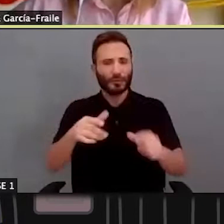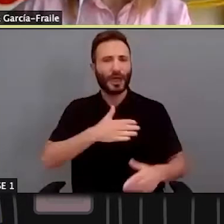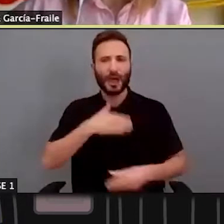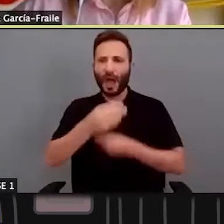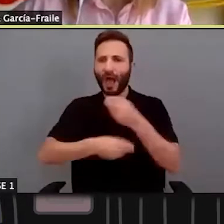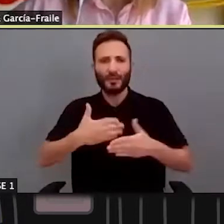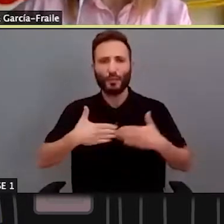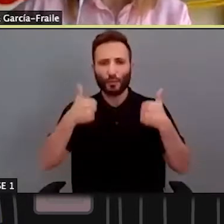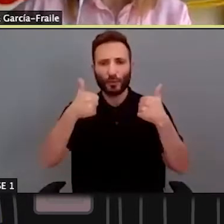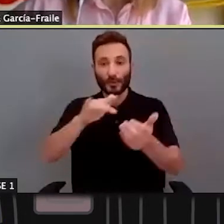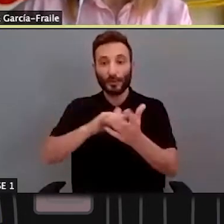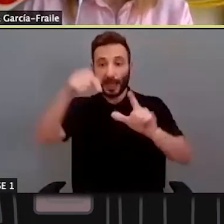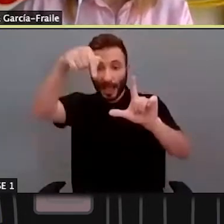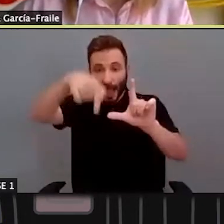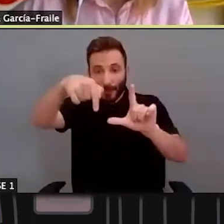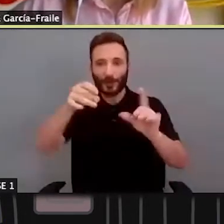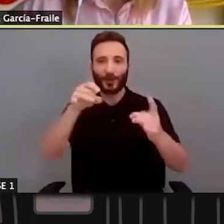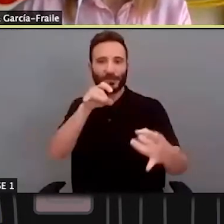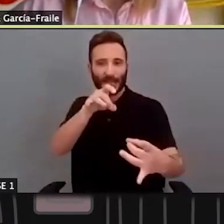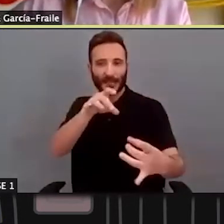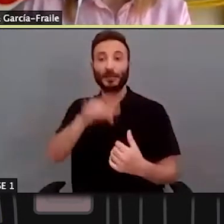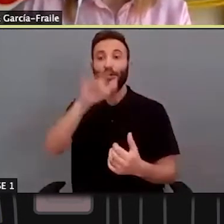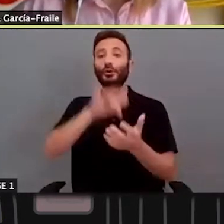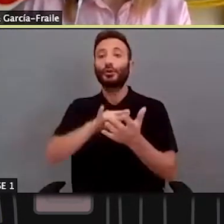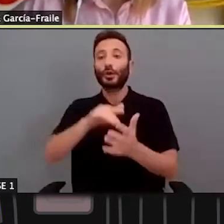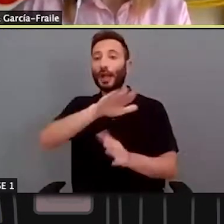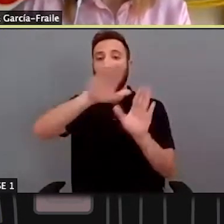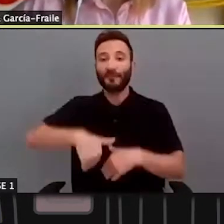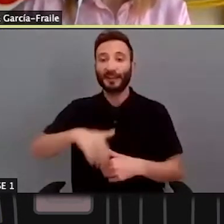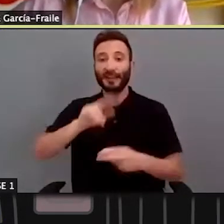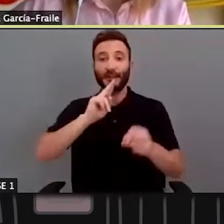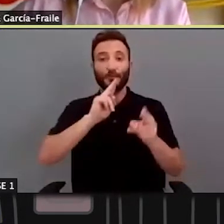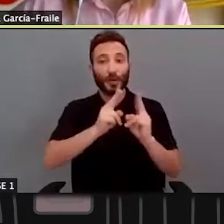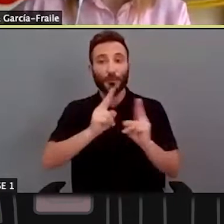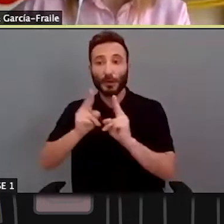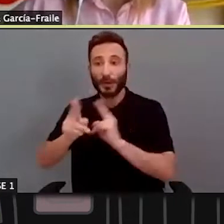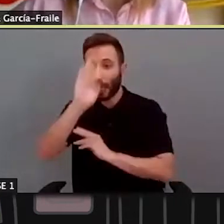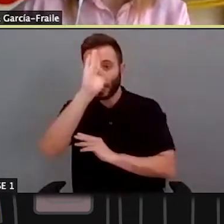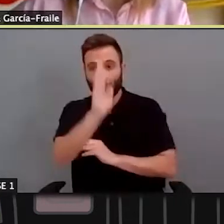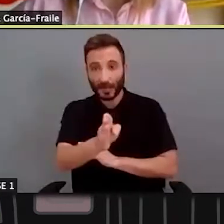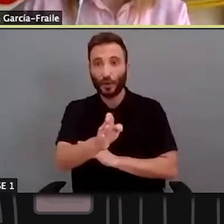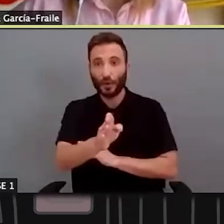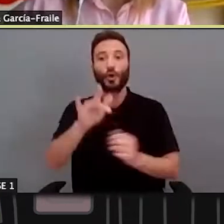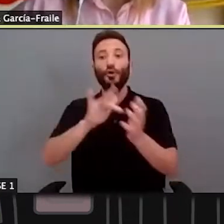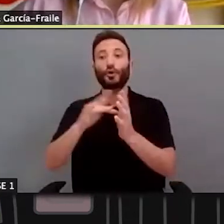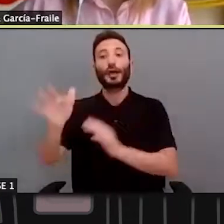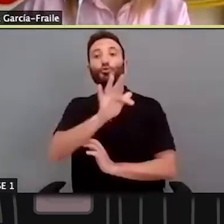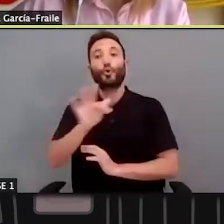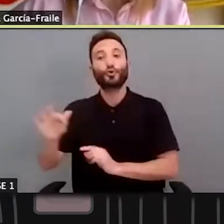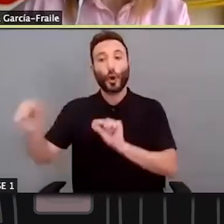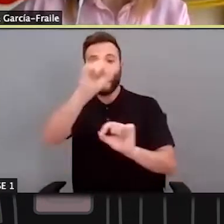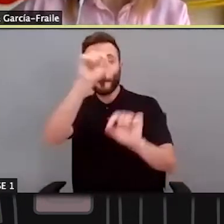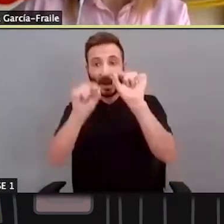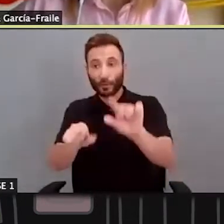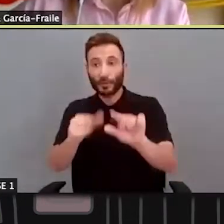el icono habilitado al efecto. Os serán respondidas en la medida de lo posible en directo, al final en el turno de preguntas, y si no diese